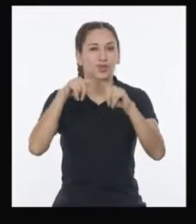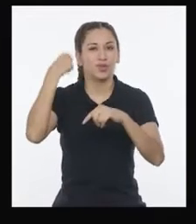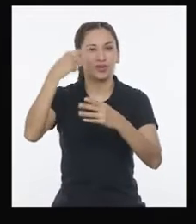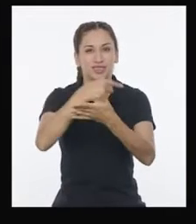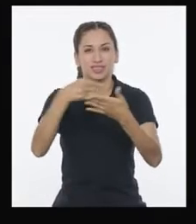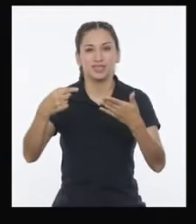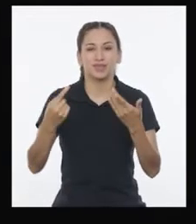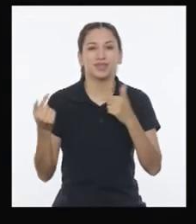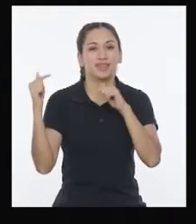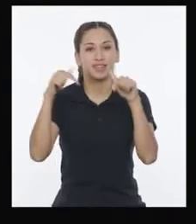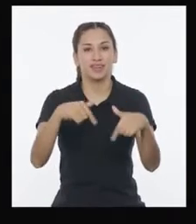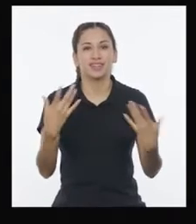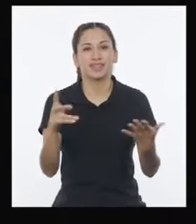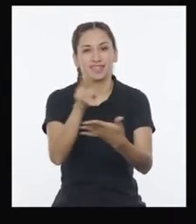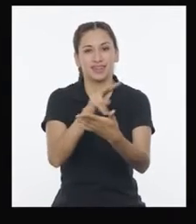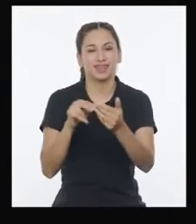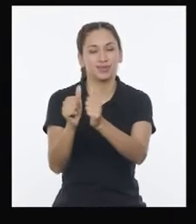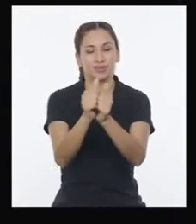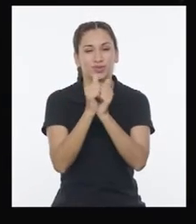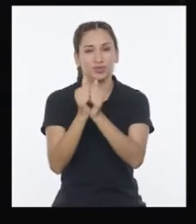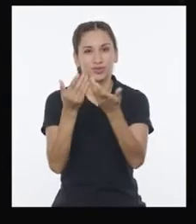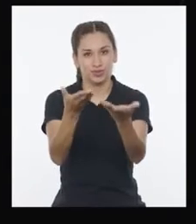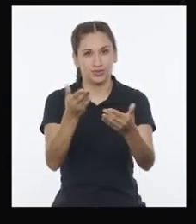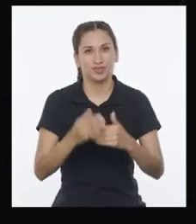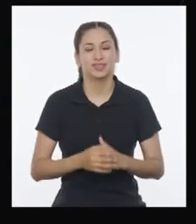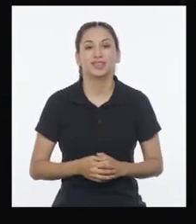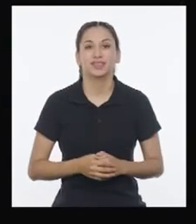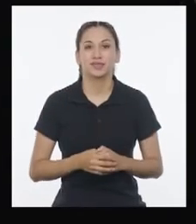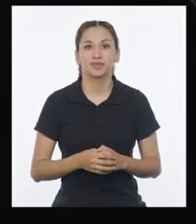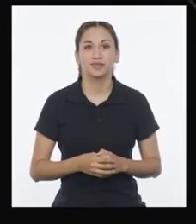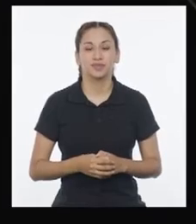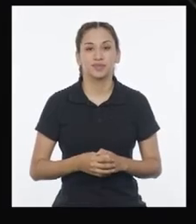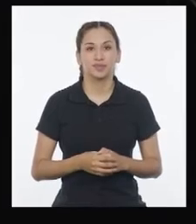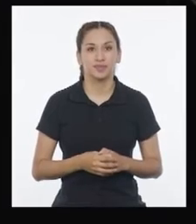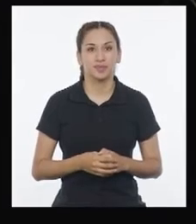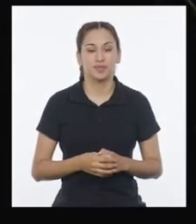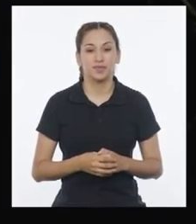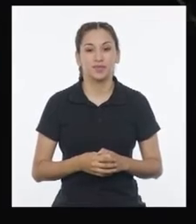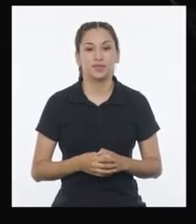Nos vemos la próxima semana, aquí en Leemos Juntos.